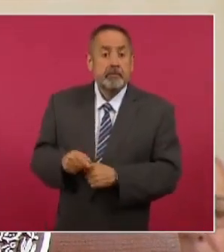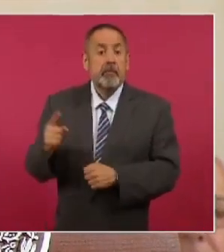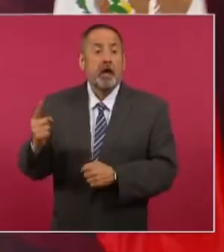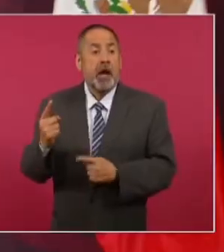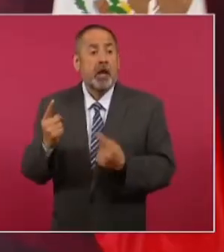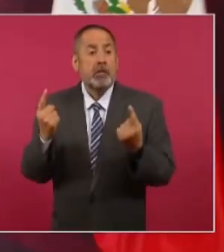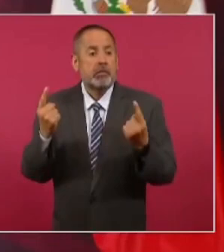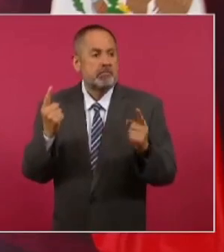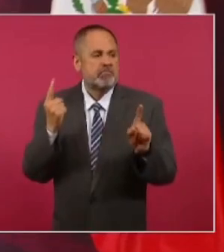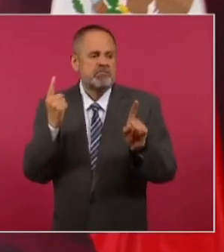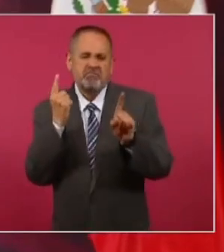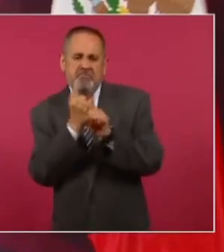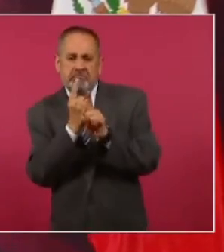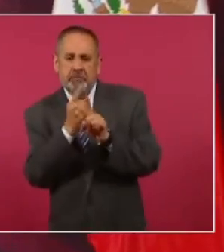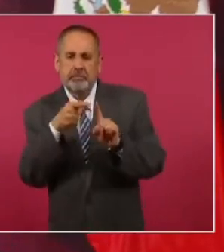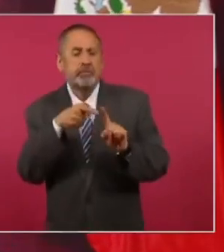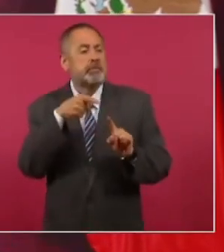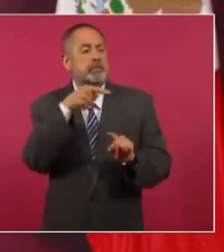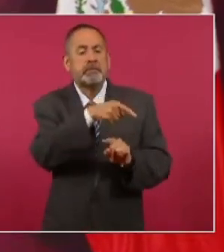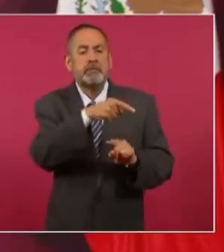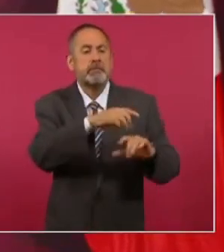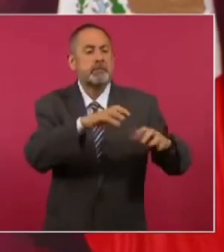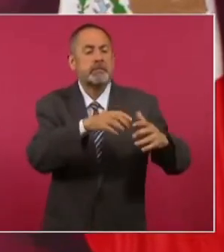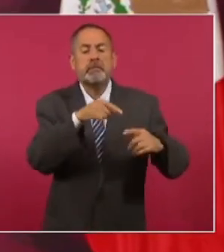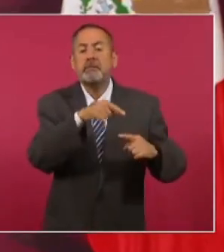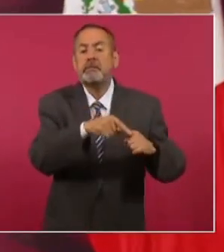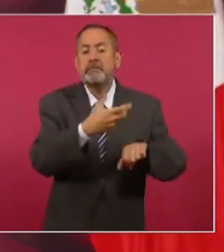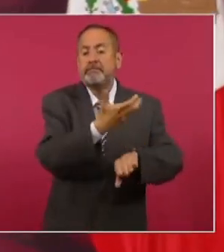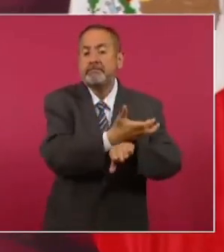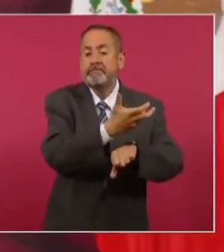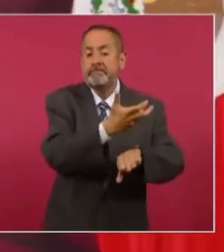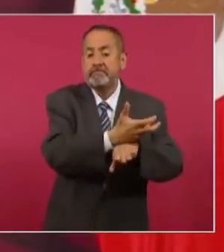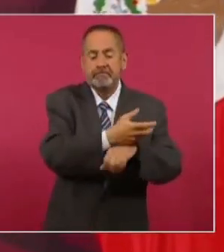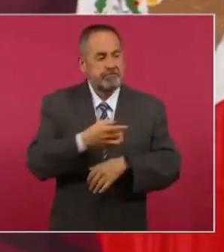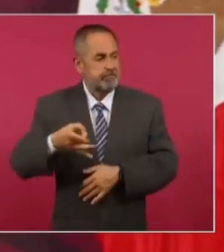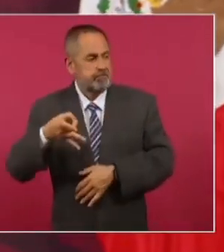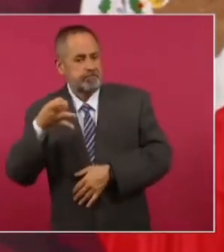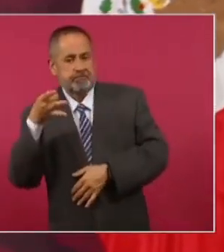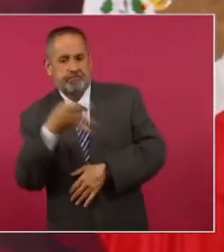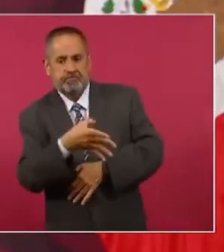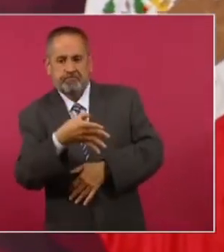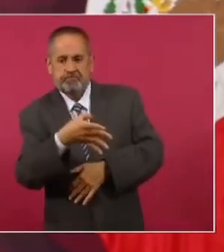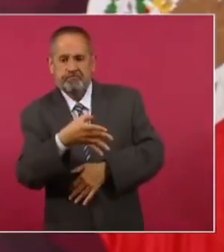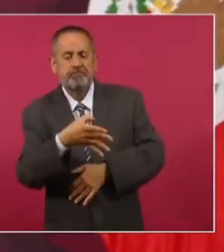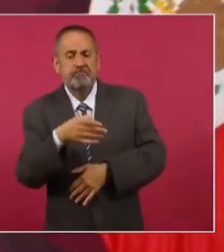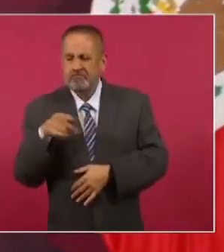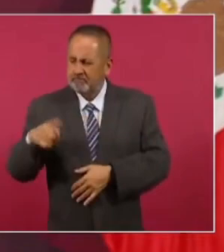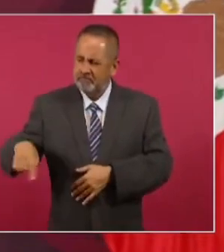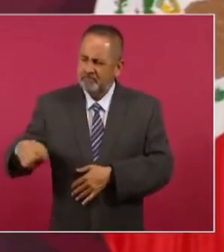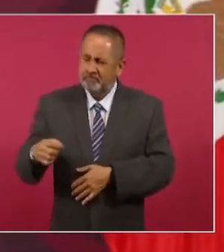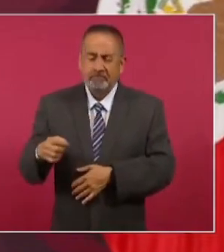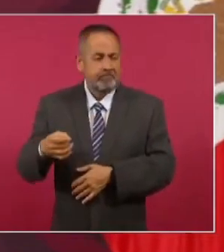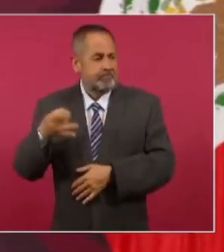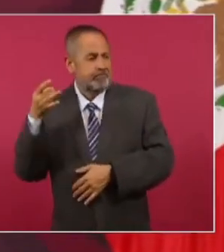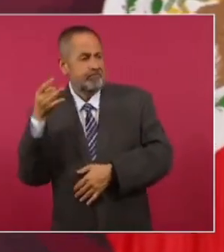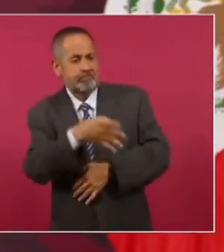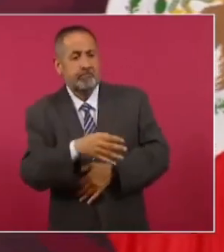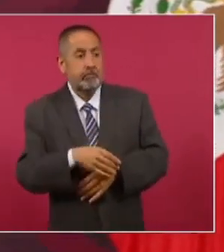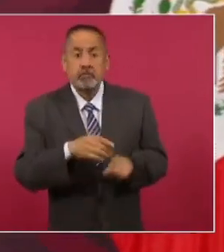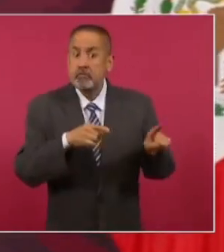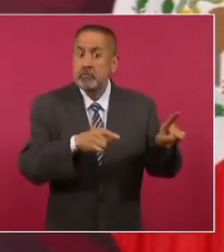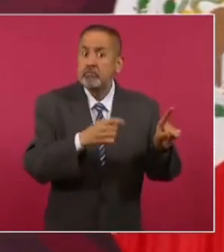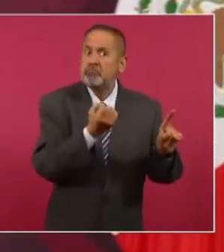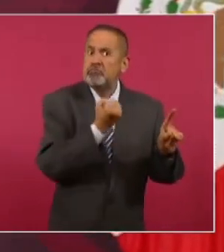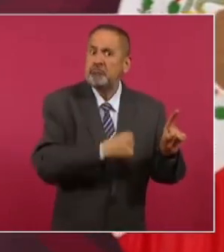Unidos estamos hablando de los mejores béisbolistas de grandes